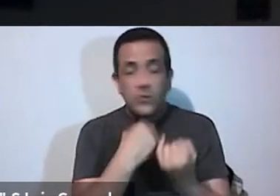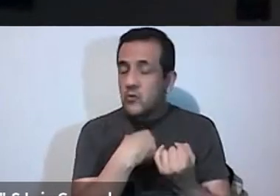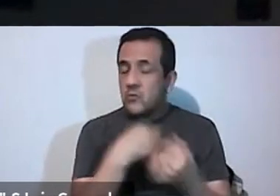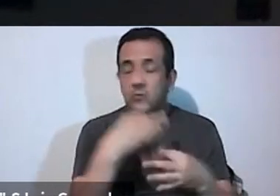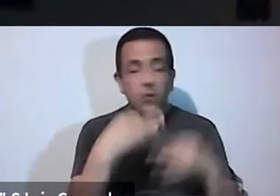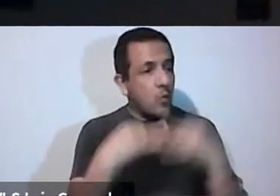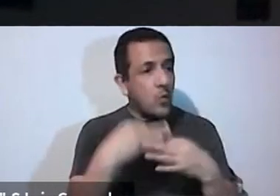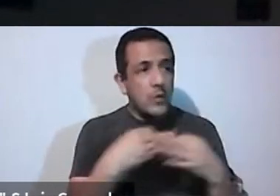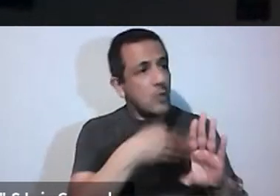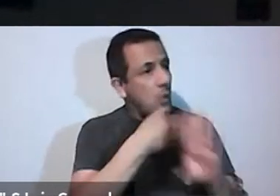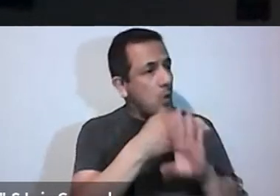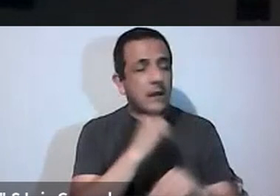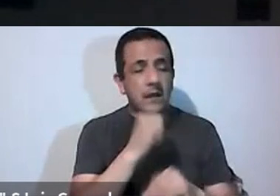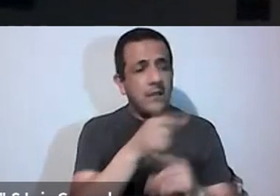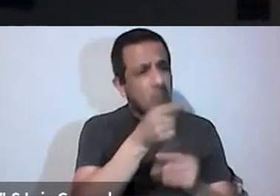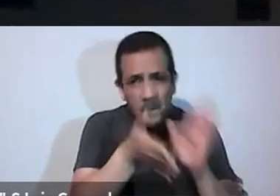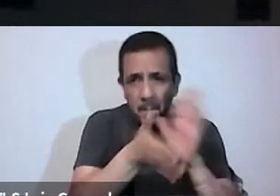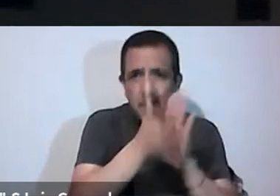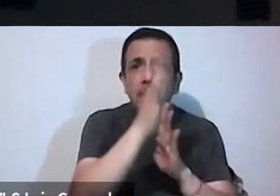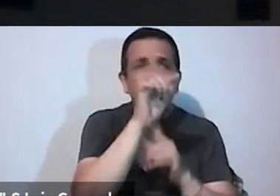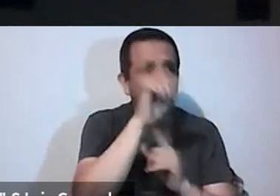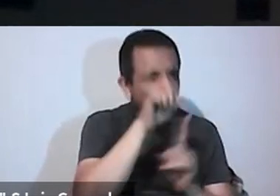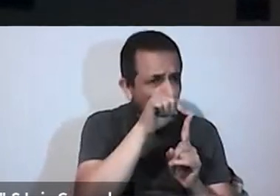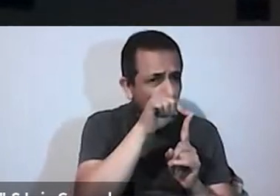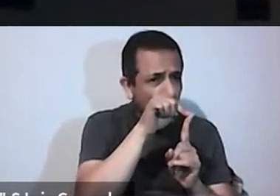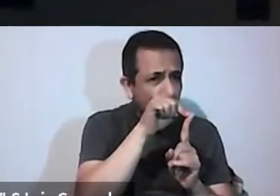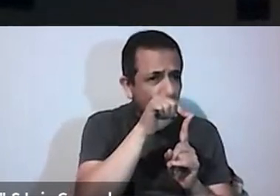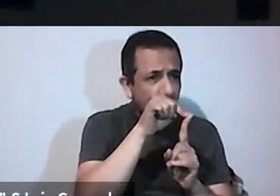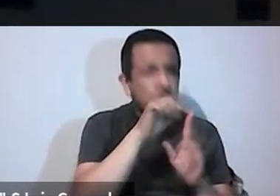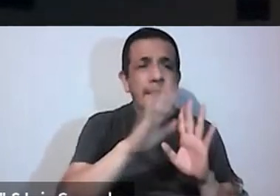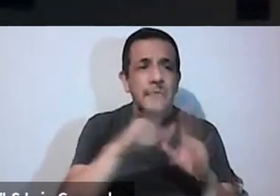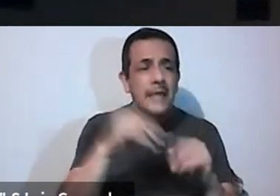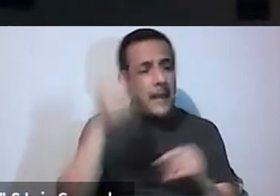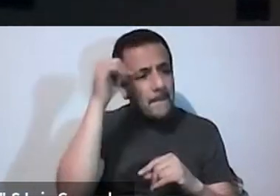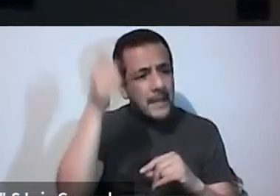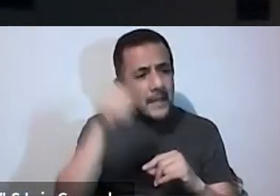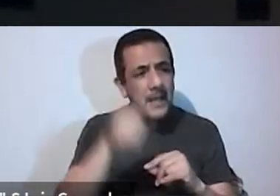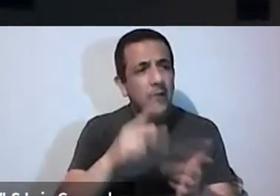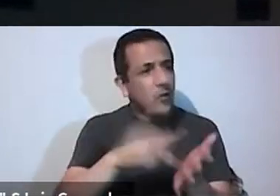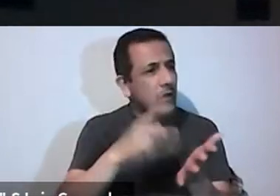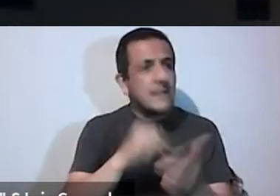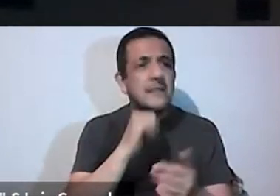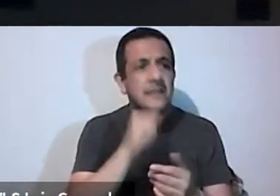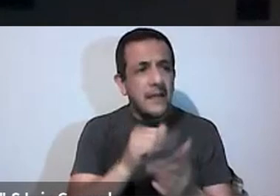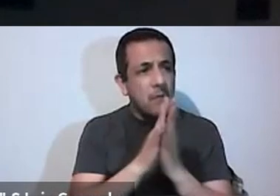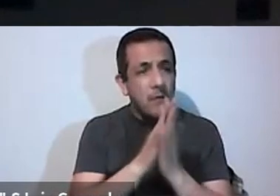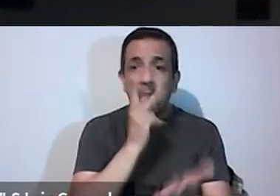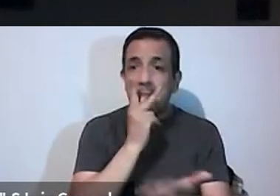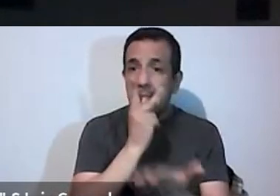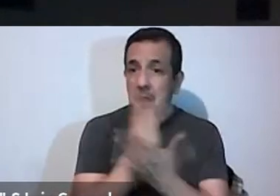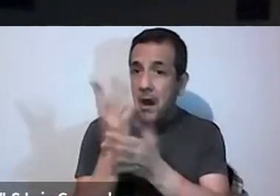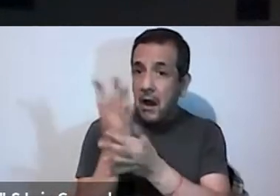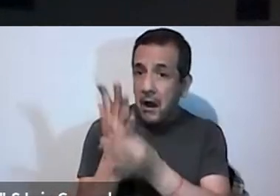condeno. Vete y no vuelvas a pecar. Esta es palabra de